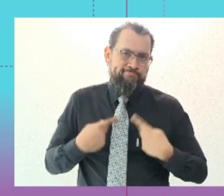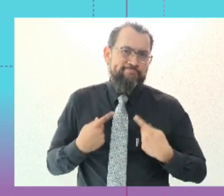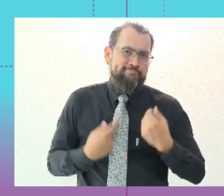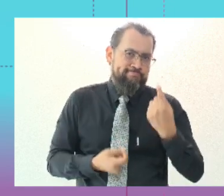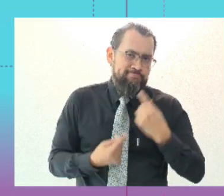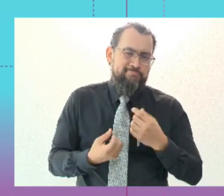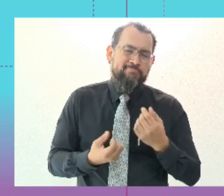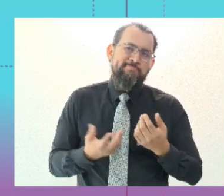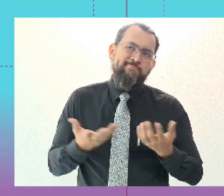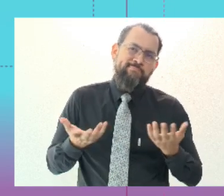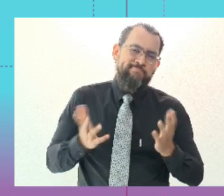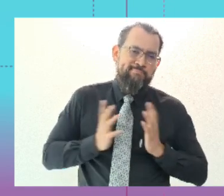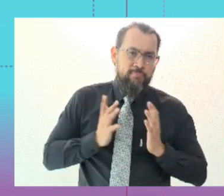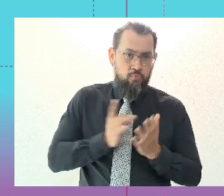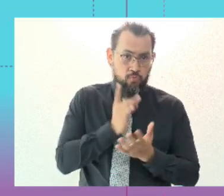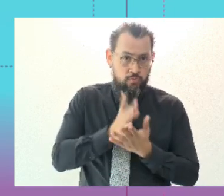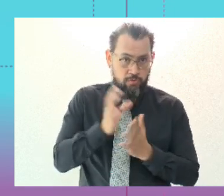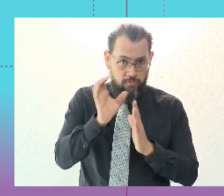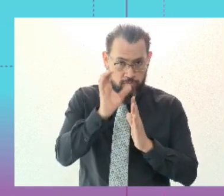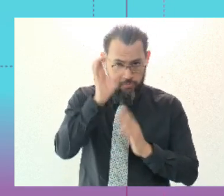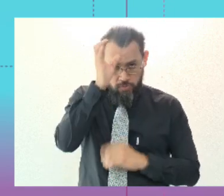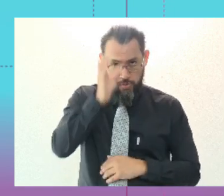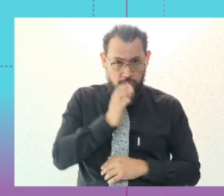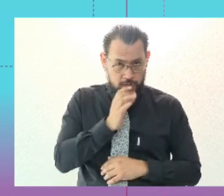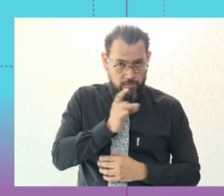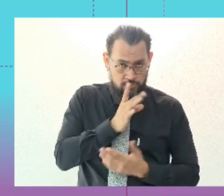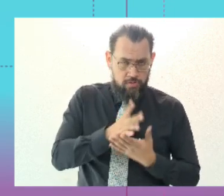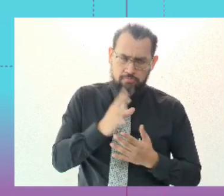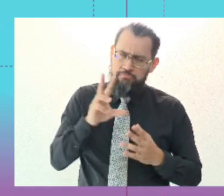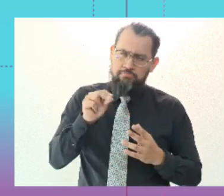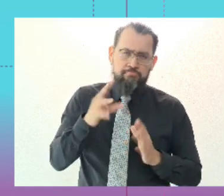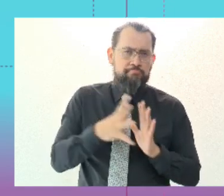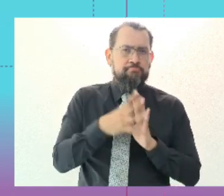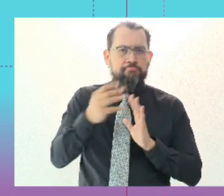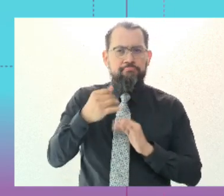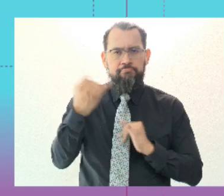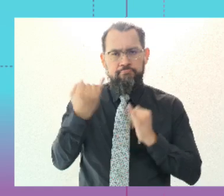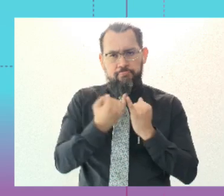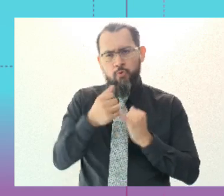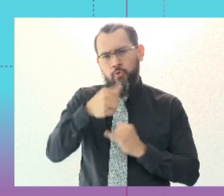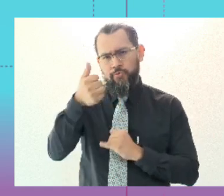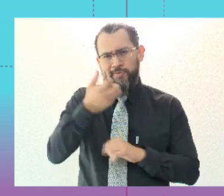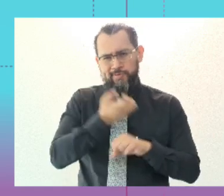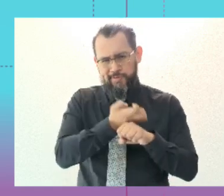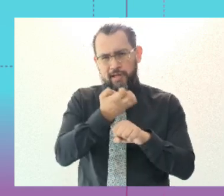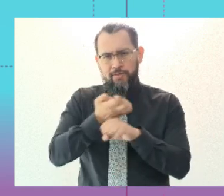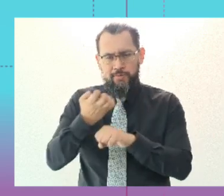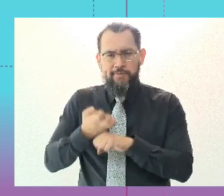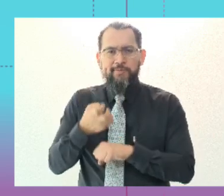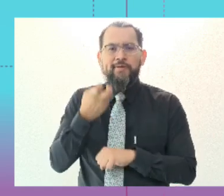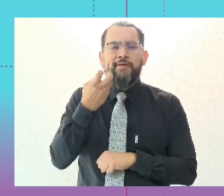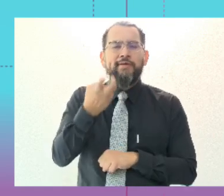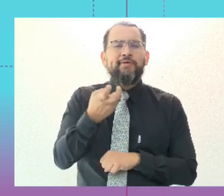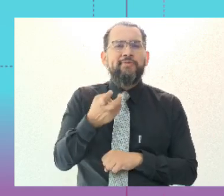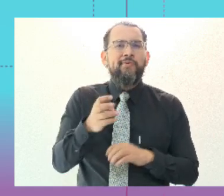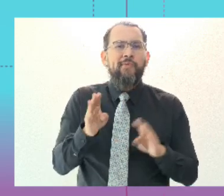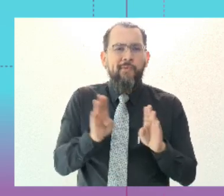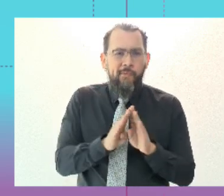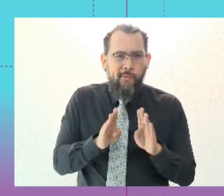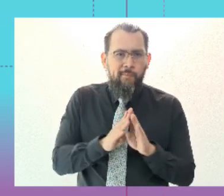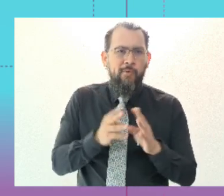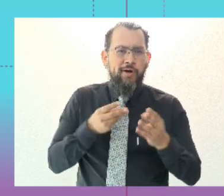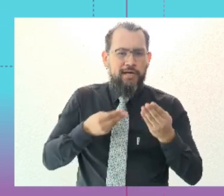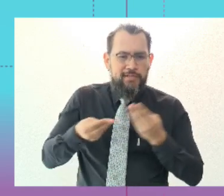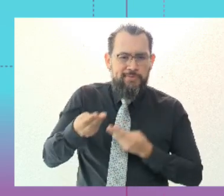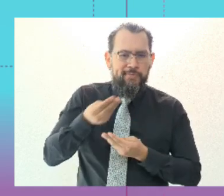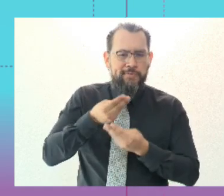actualidad, no solo en Coahuila, porque esta práctica se ha llevado a otros estados, es decir, esta práctica de estos, cómo gestionar los documentos y